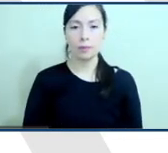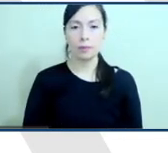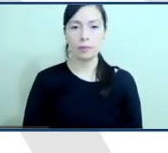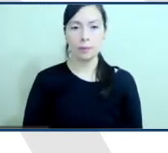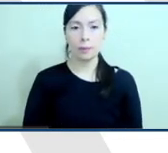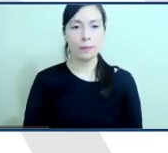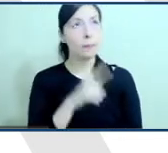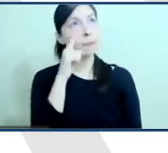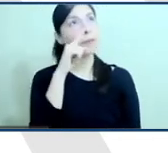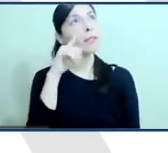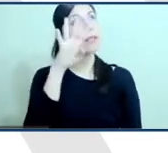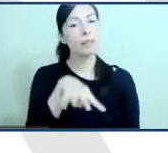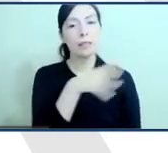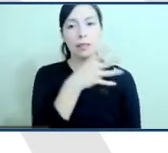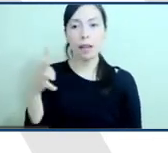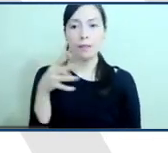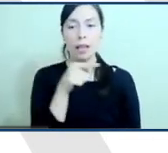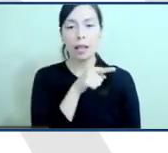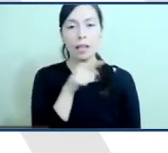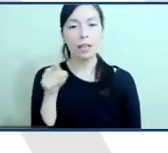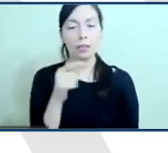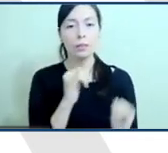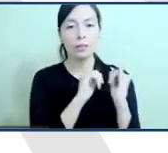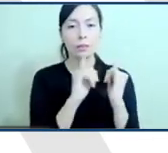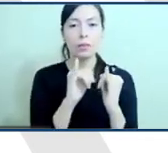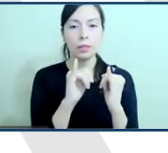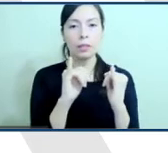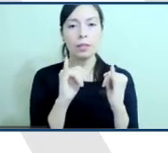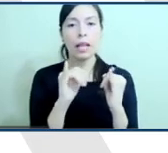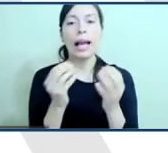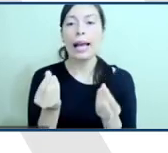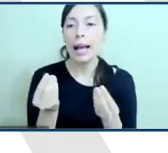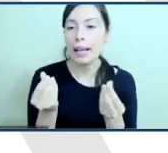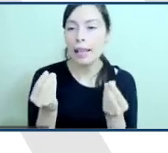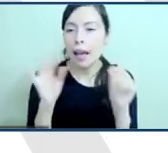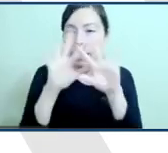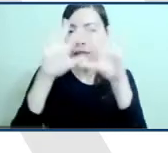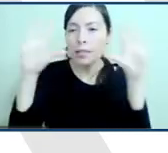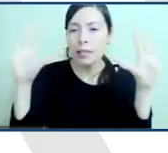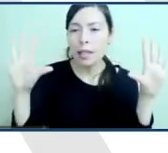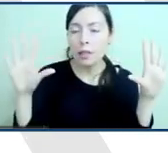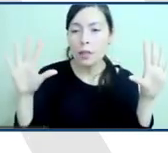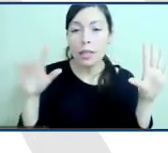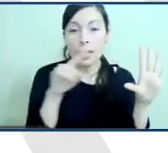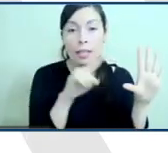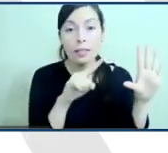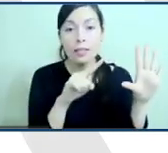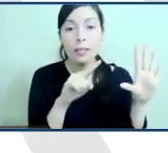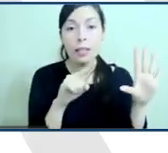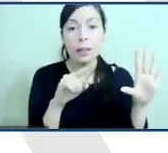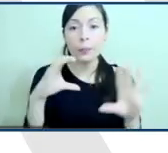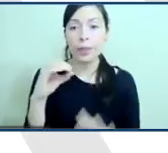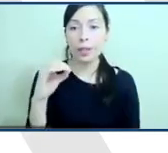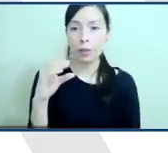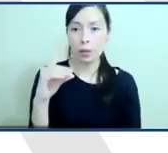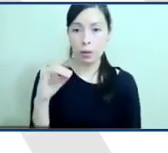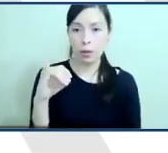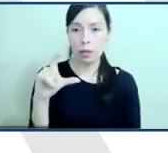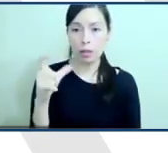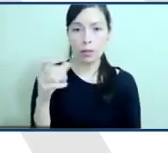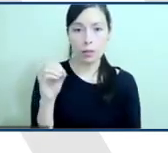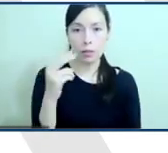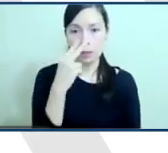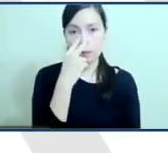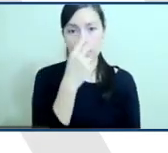Aquí está la tabla en que ellos registraron la calidad del cielo, y el código para entender esta tabla es que el cielo de